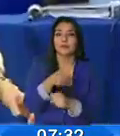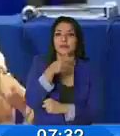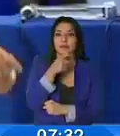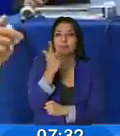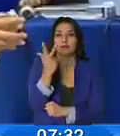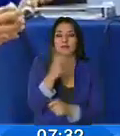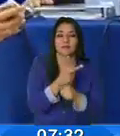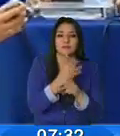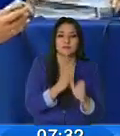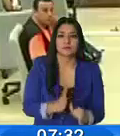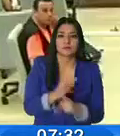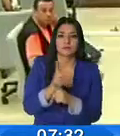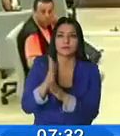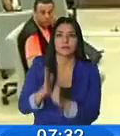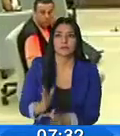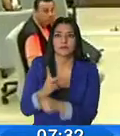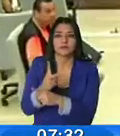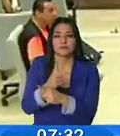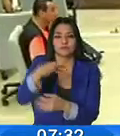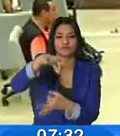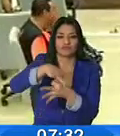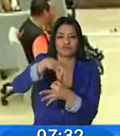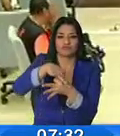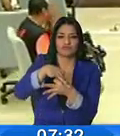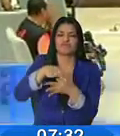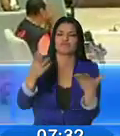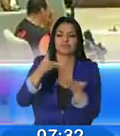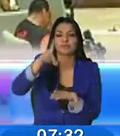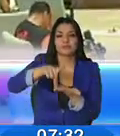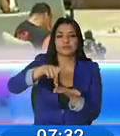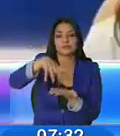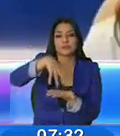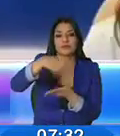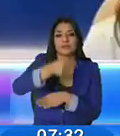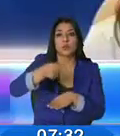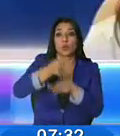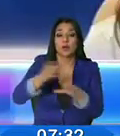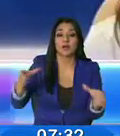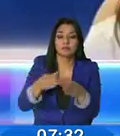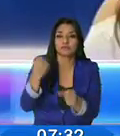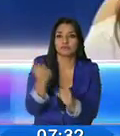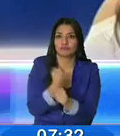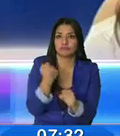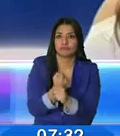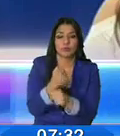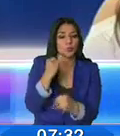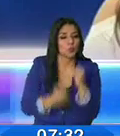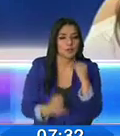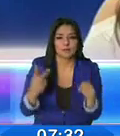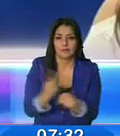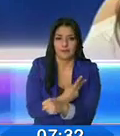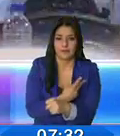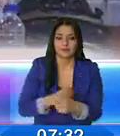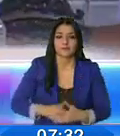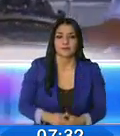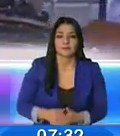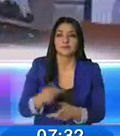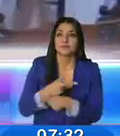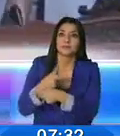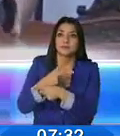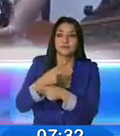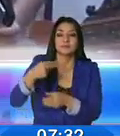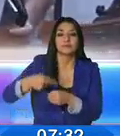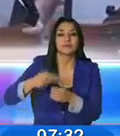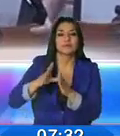tres consejeros del CNE, que sesionaron en la Delegación Provincial del Guayas, en la que podría ser la última, porque el Consejo de